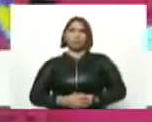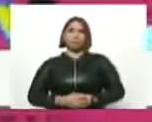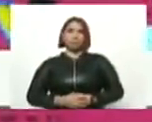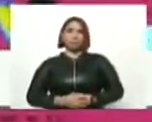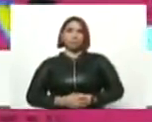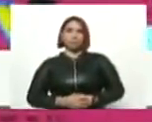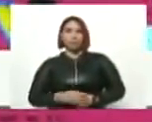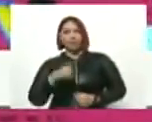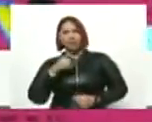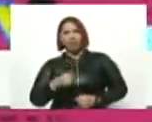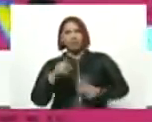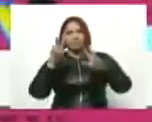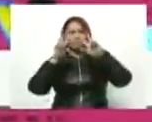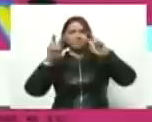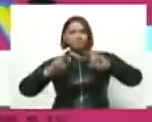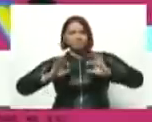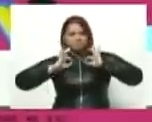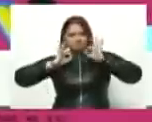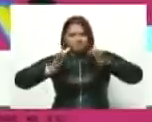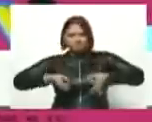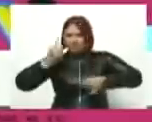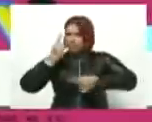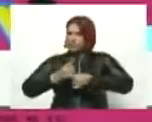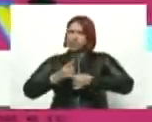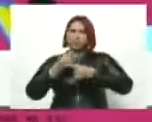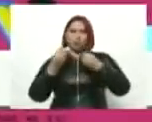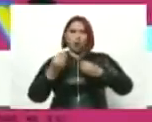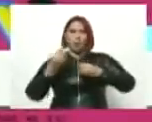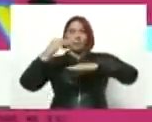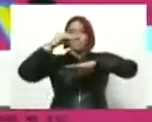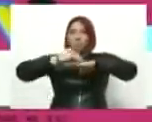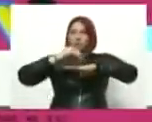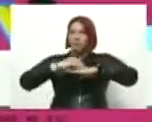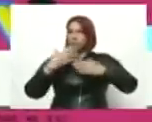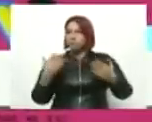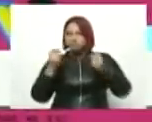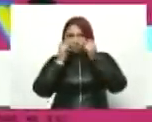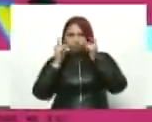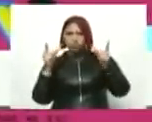Esa revisión debe darnos las alertas.